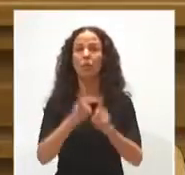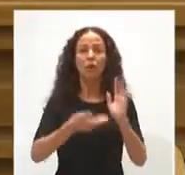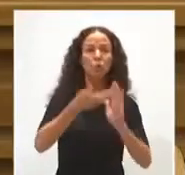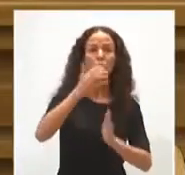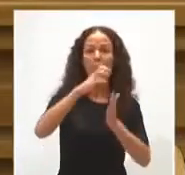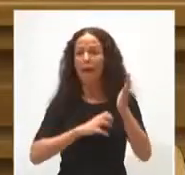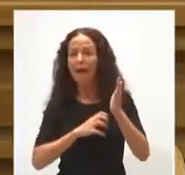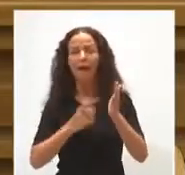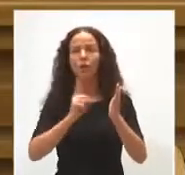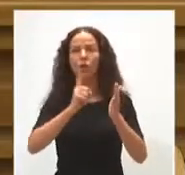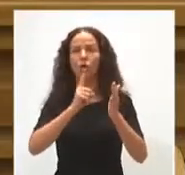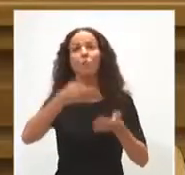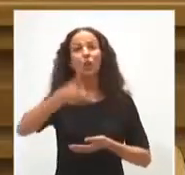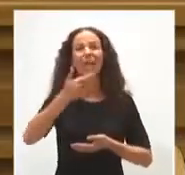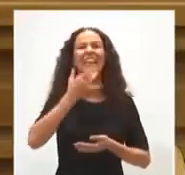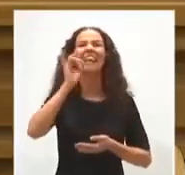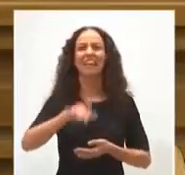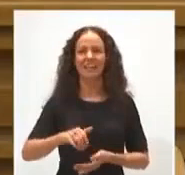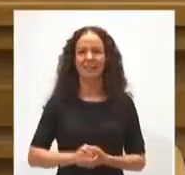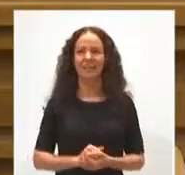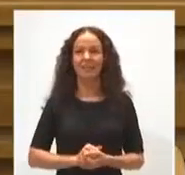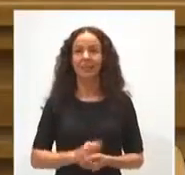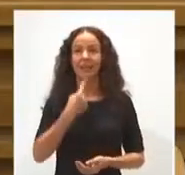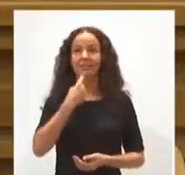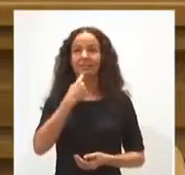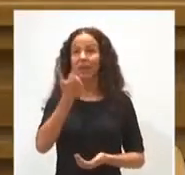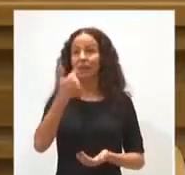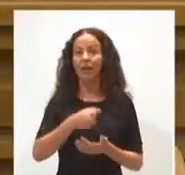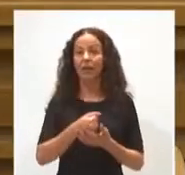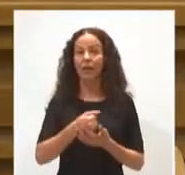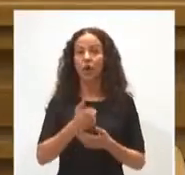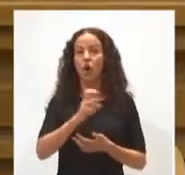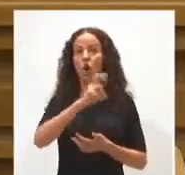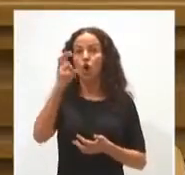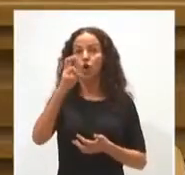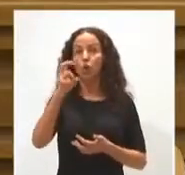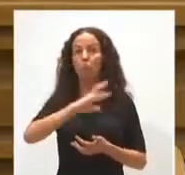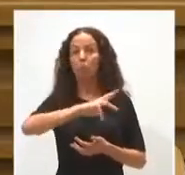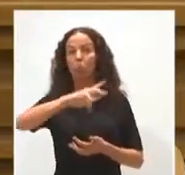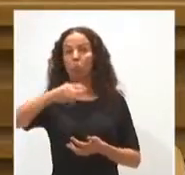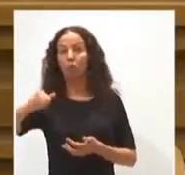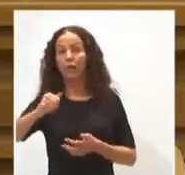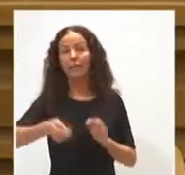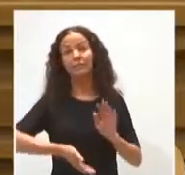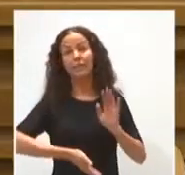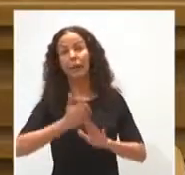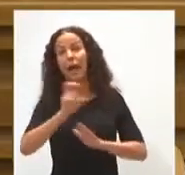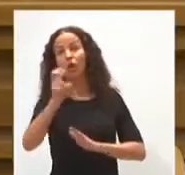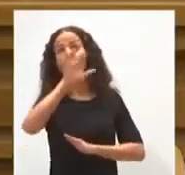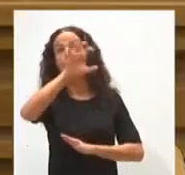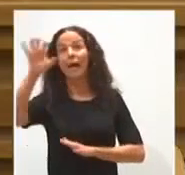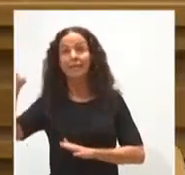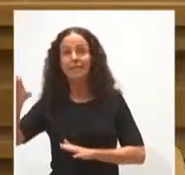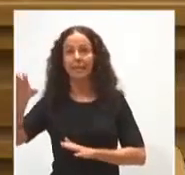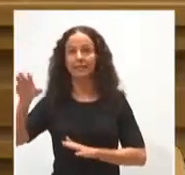a quien se les sube ni a quién se le bajan y no digamos ya a los que se llevan el dinero fuera de españa- ya sea panamá a pandora no sé cómo lo van a llamar a